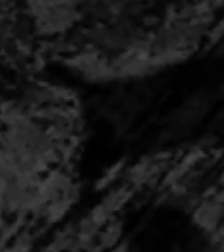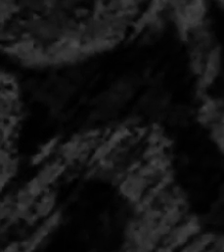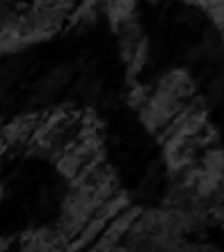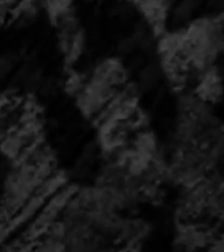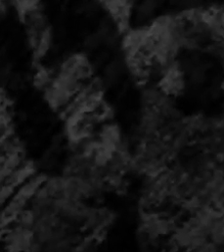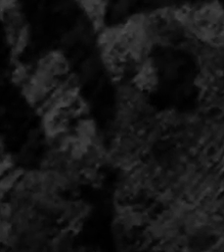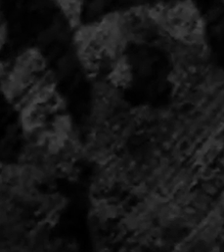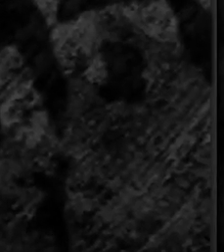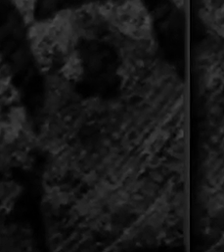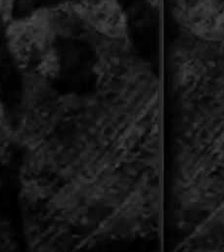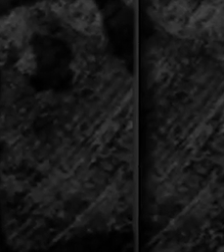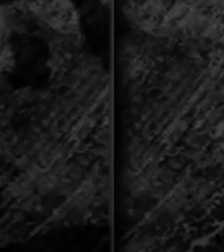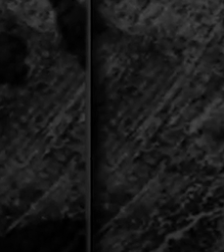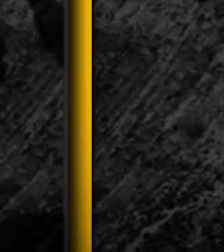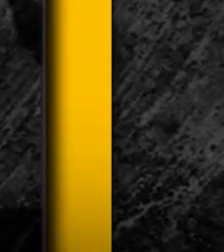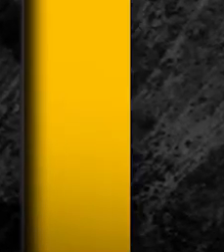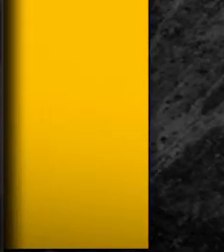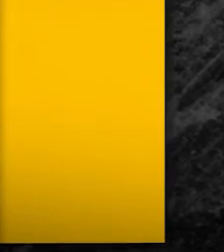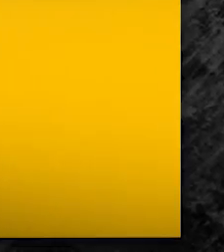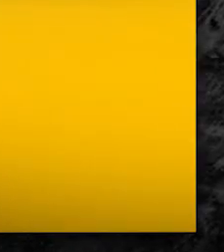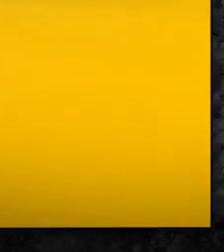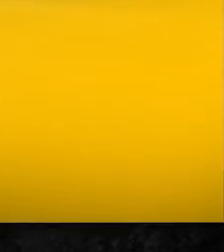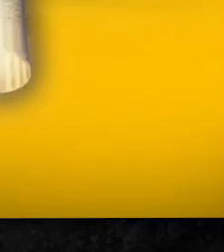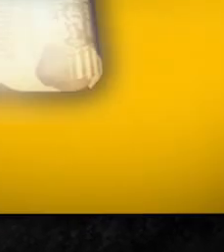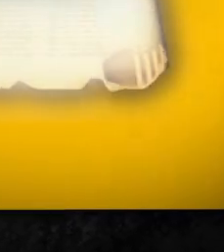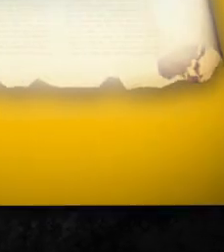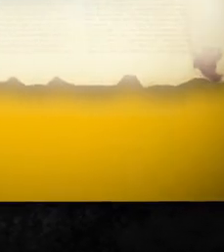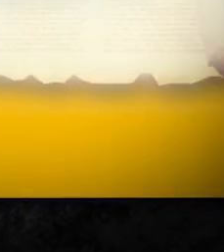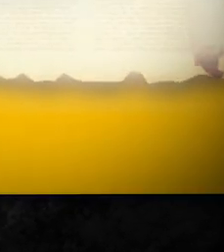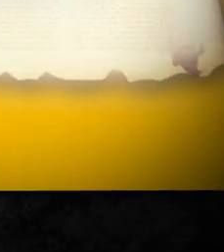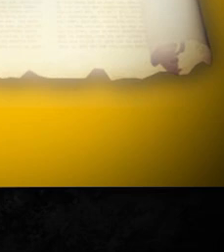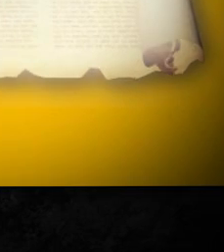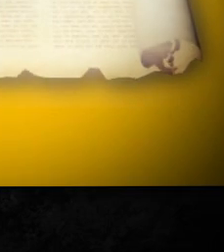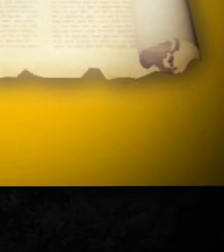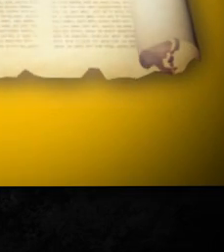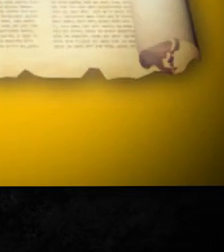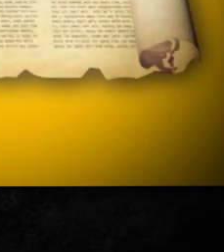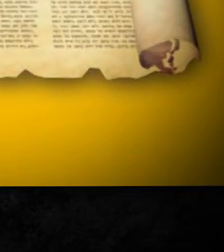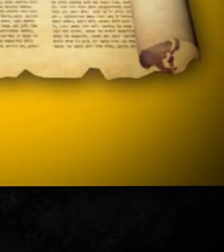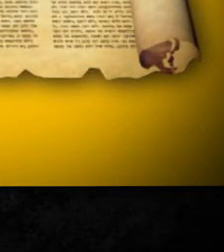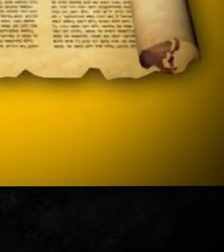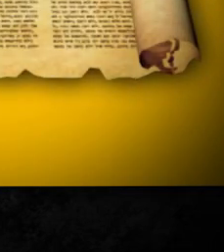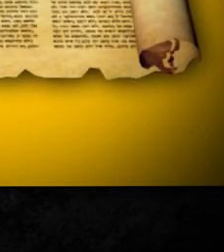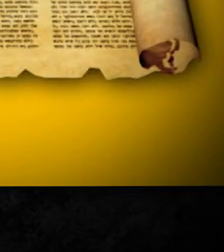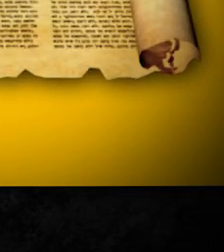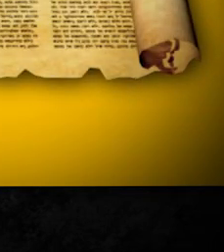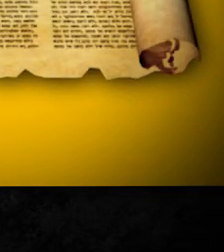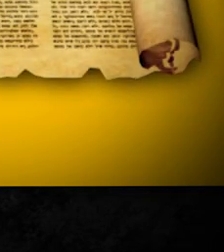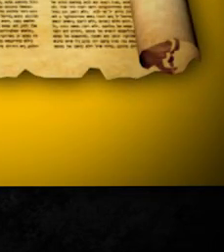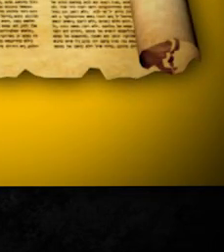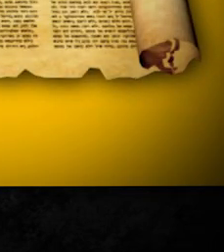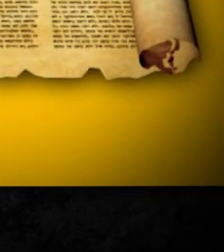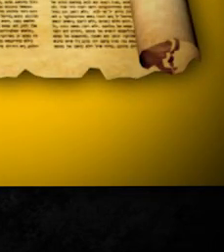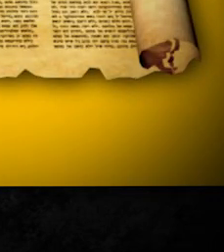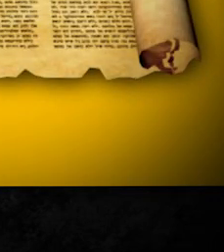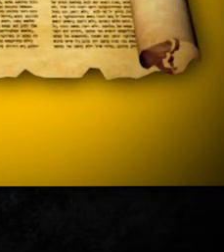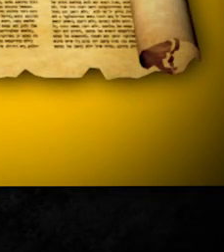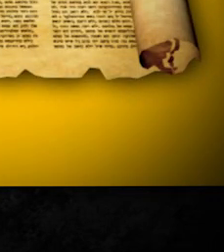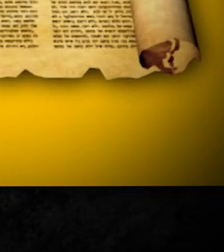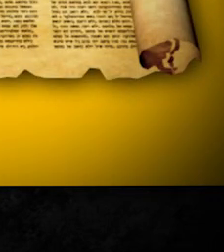escudriñando las escrituras con Ezequiel ruega escudriñad las